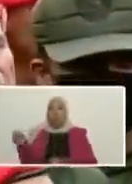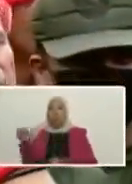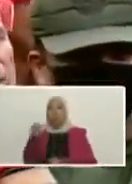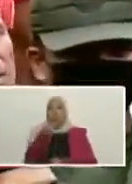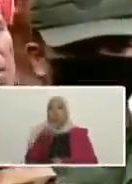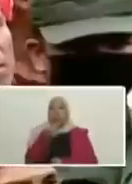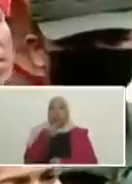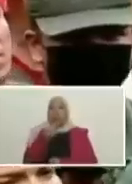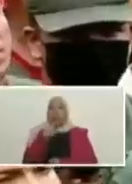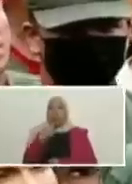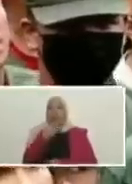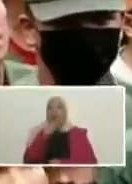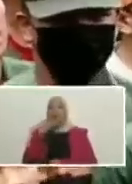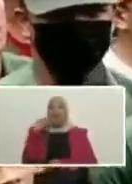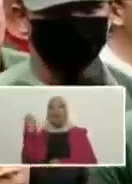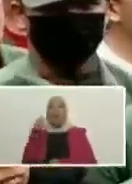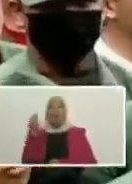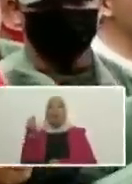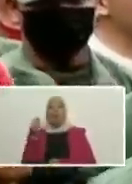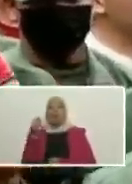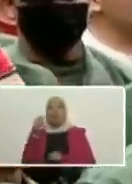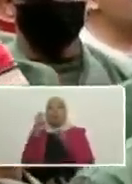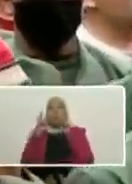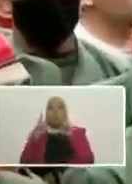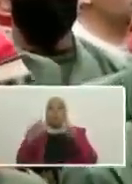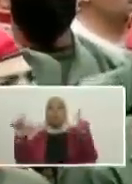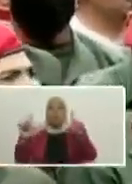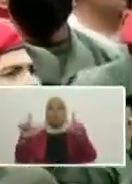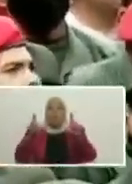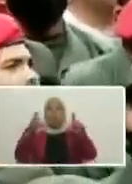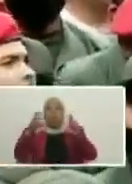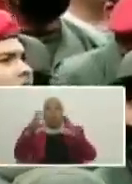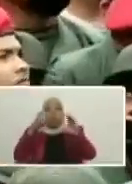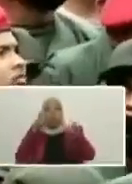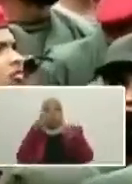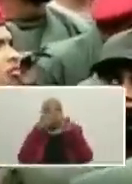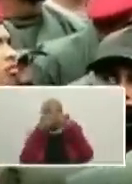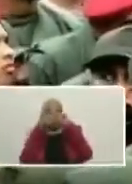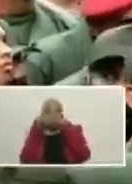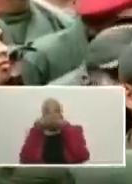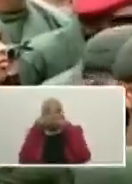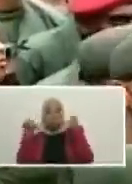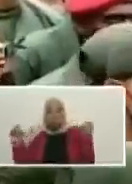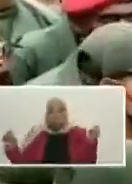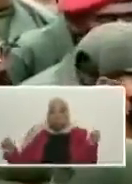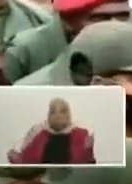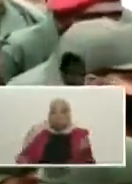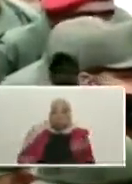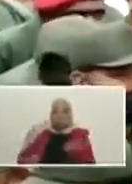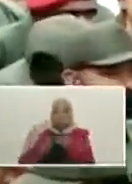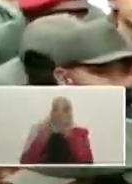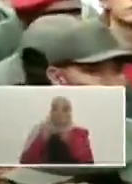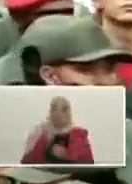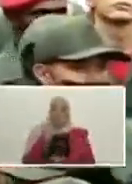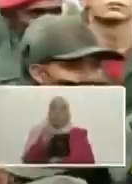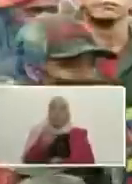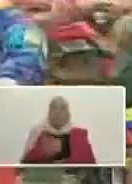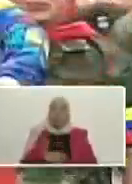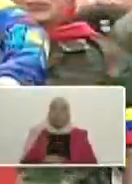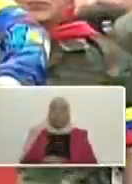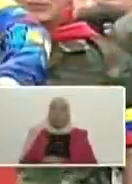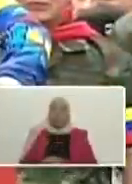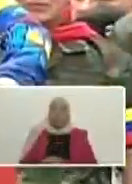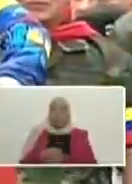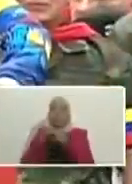ese joven mira la cámara y nos mira el alma a todos y nos dice,